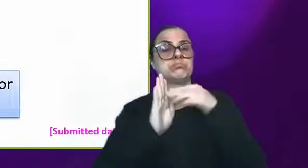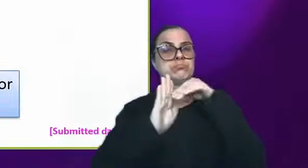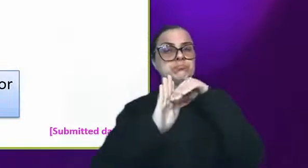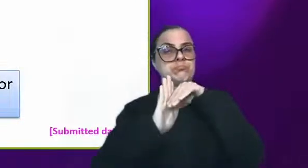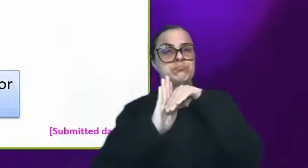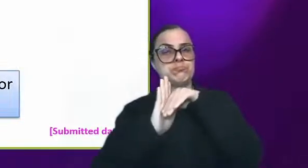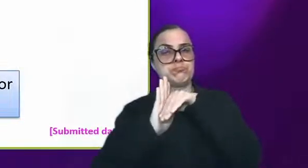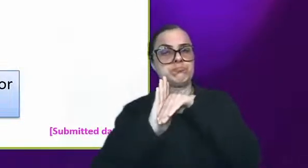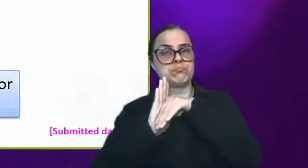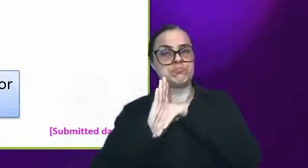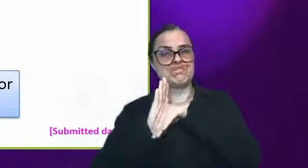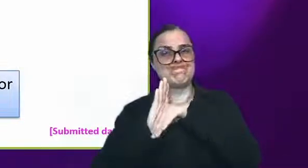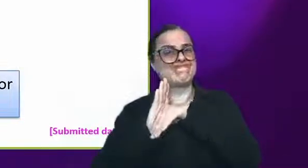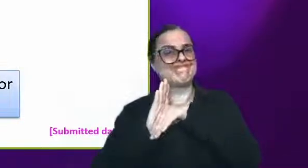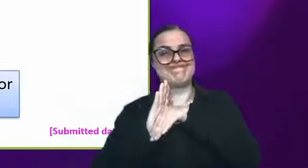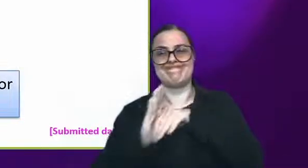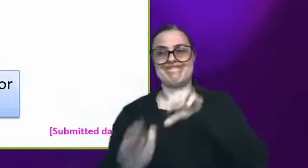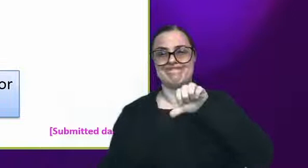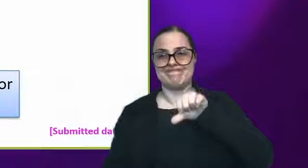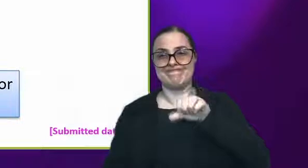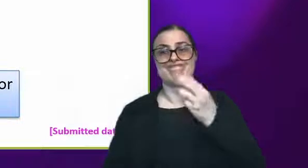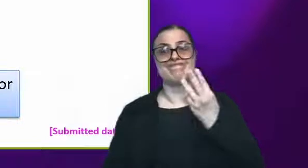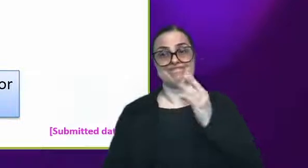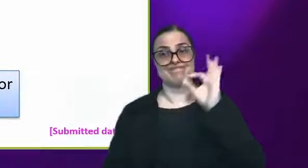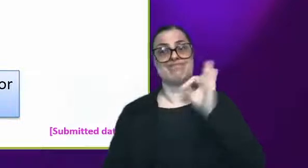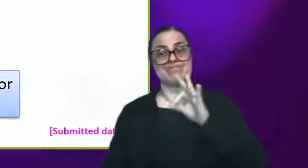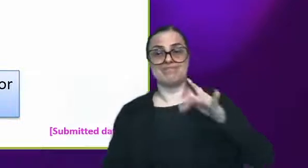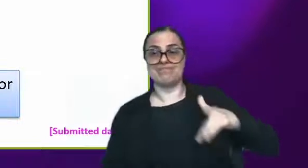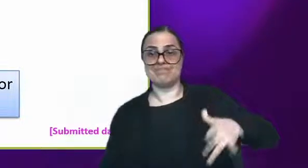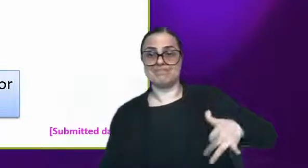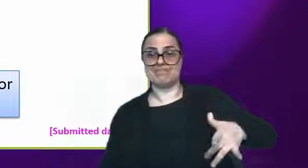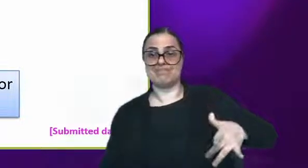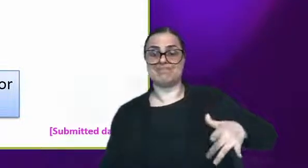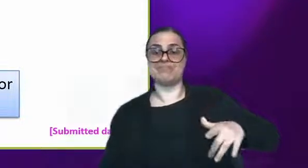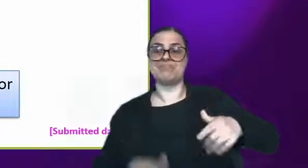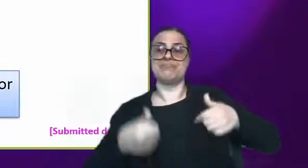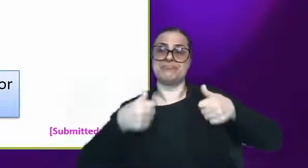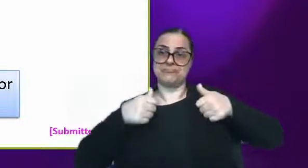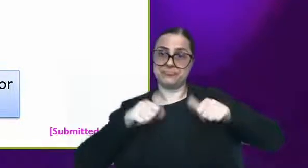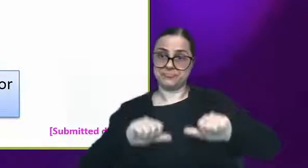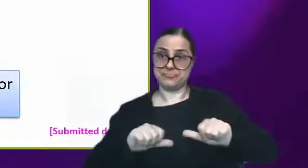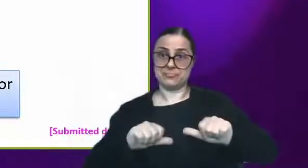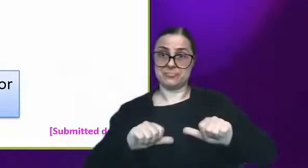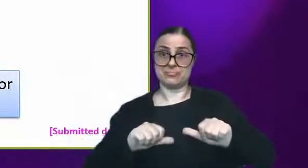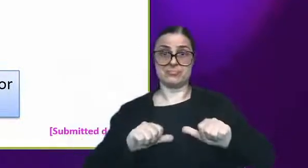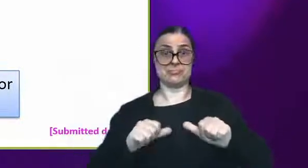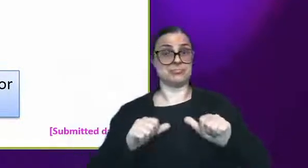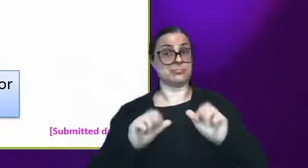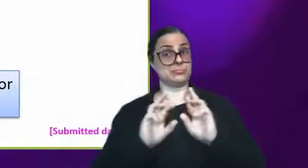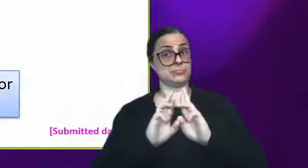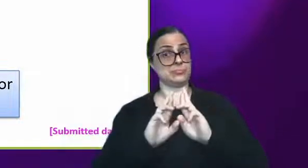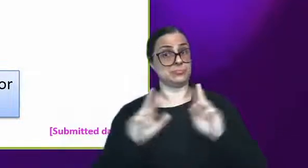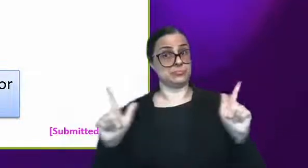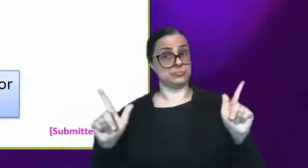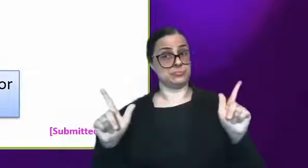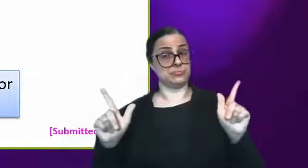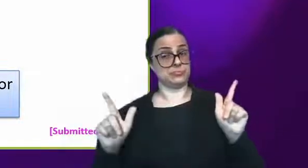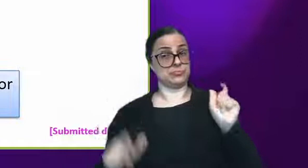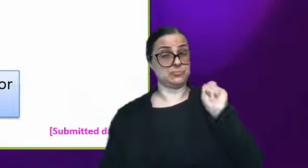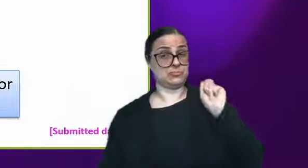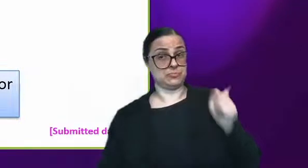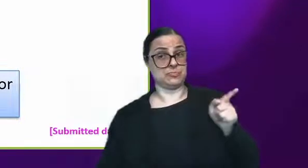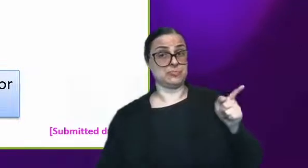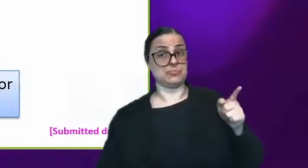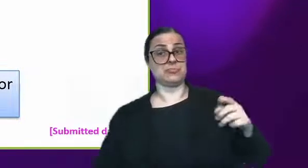En realidad es muy distinto para el grupo que fue sometido a trasplante de hígado, donde generalmente